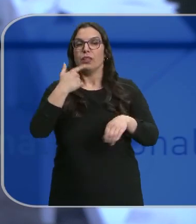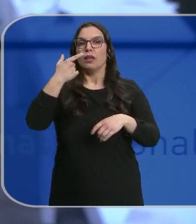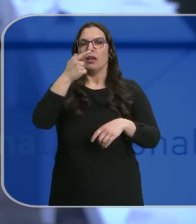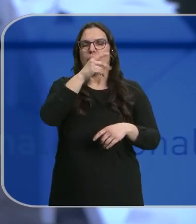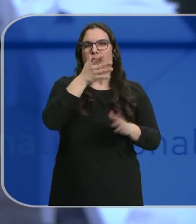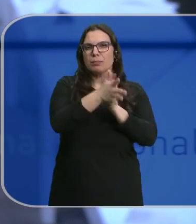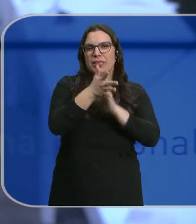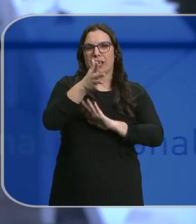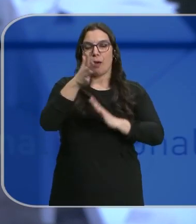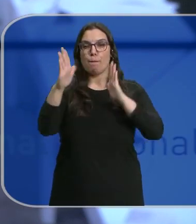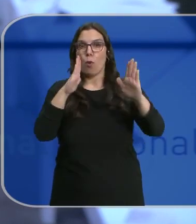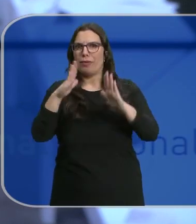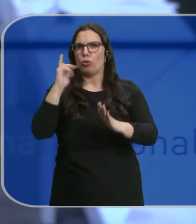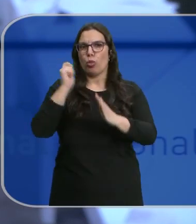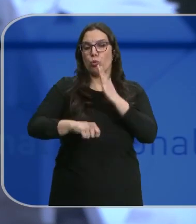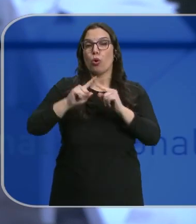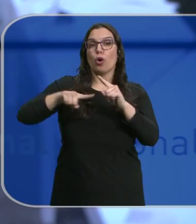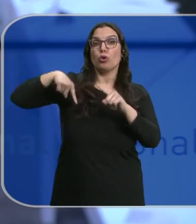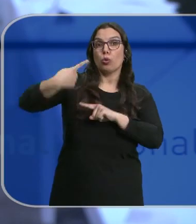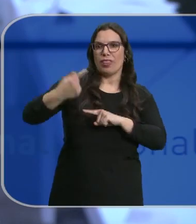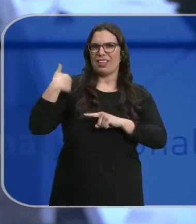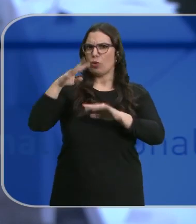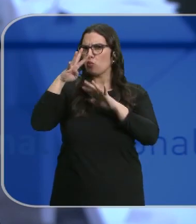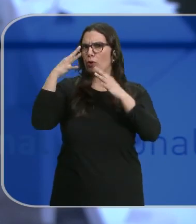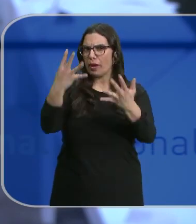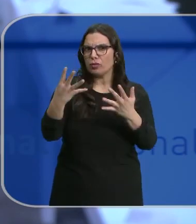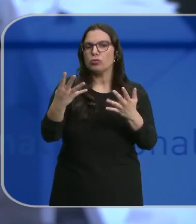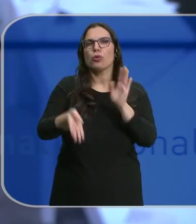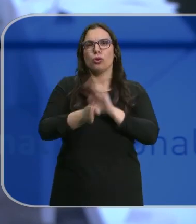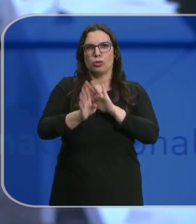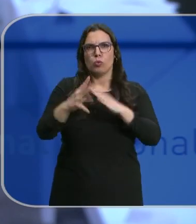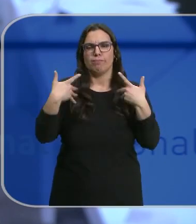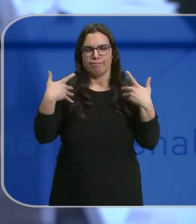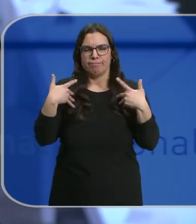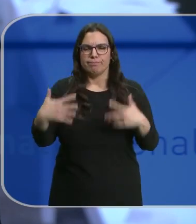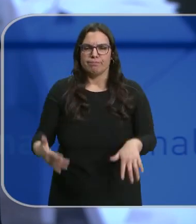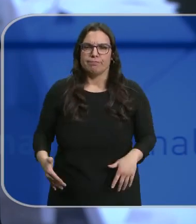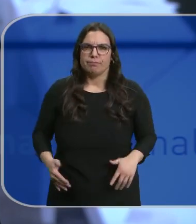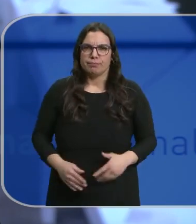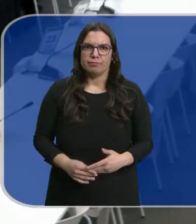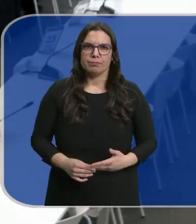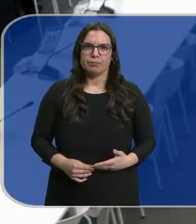fueron esos duros momentos y las secuelas que 9 años después continúan sufriendo muchos de ellos.